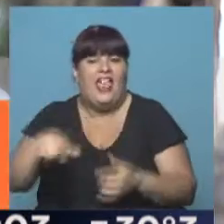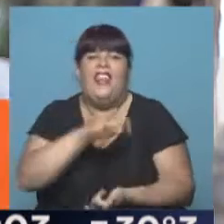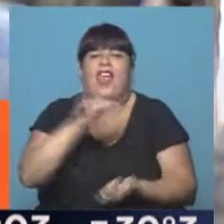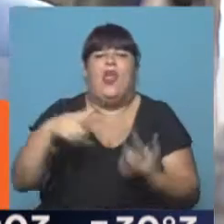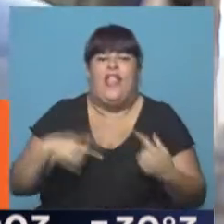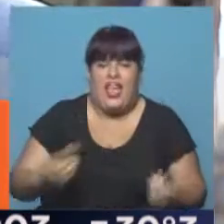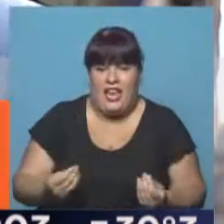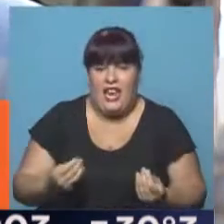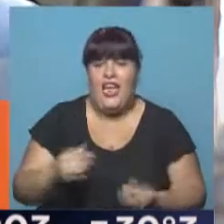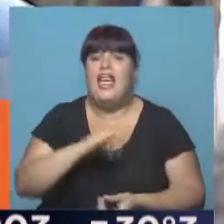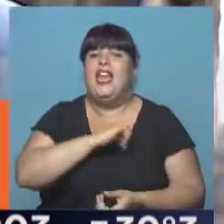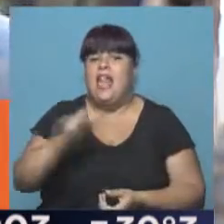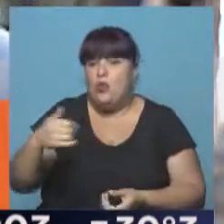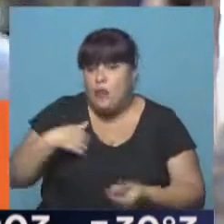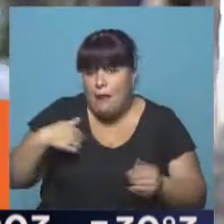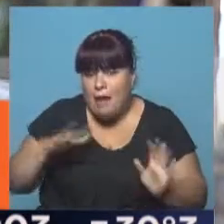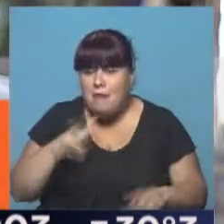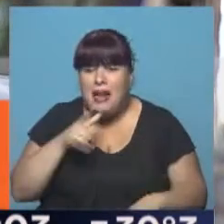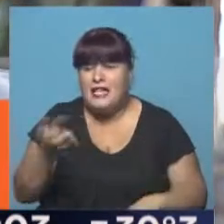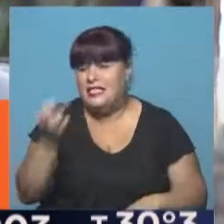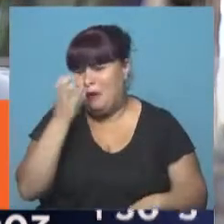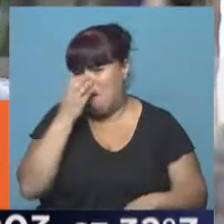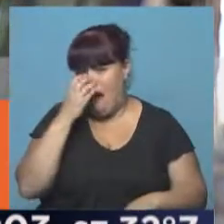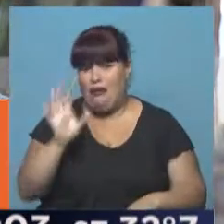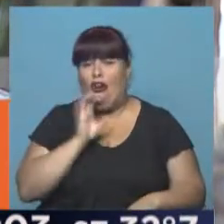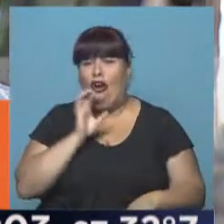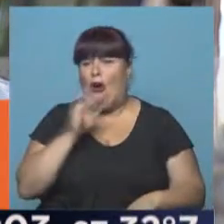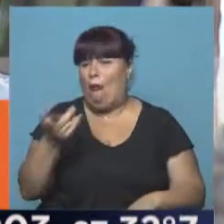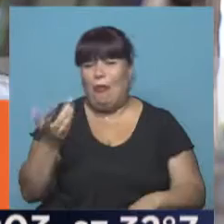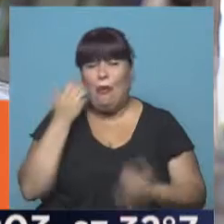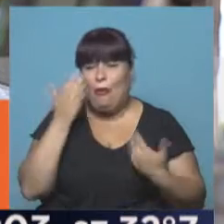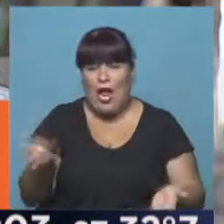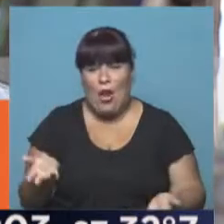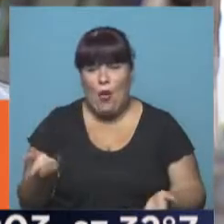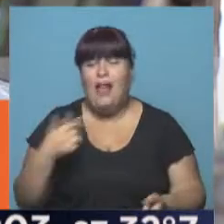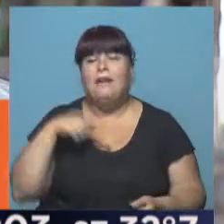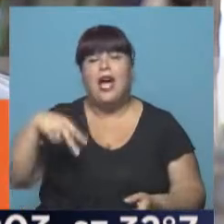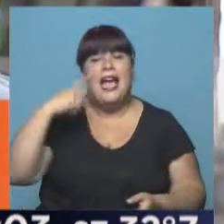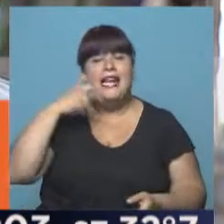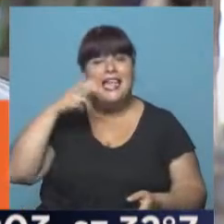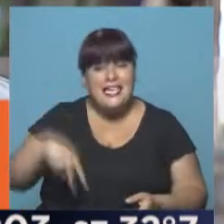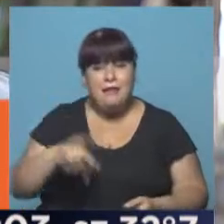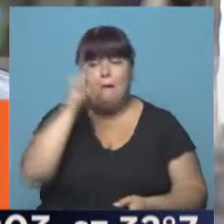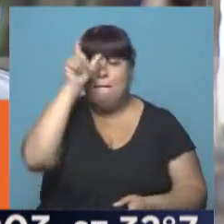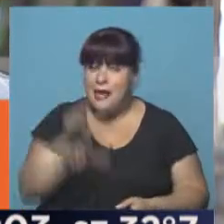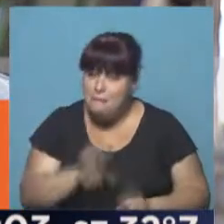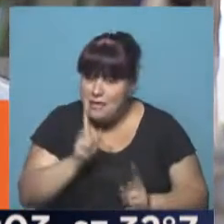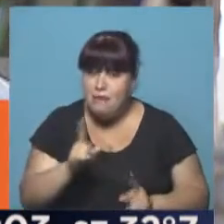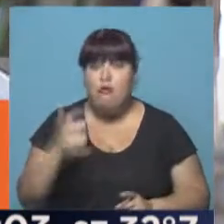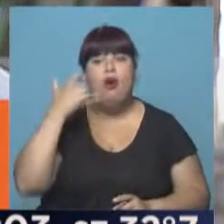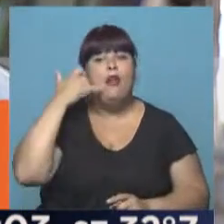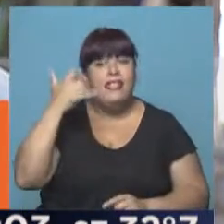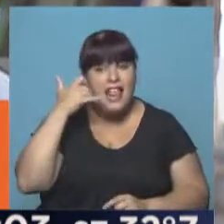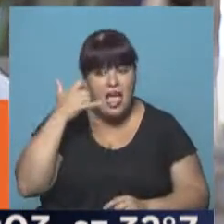denuncia. Denuncia que en lo personal me parece una payasada y una vergüenza, porque Alberto Nisman, personalmente, por